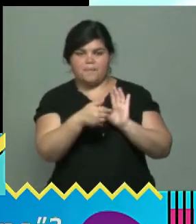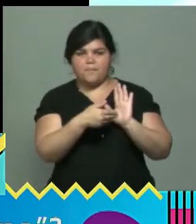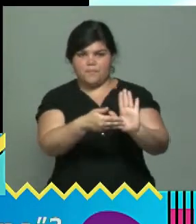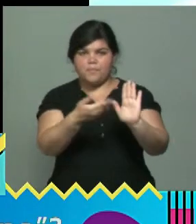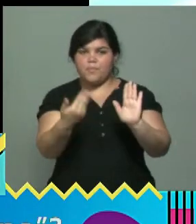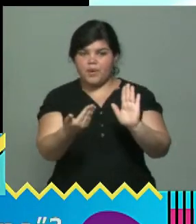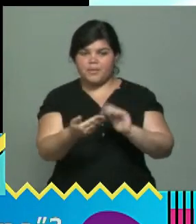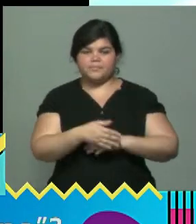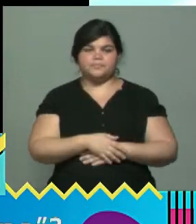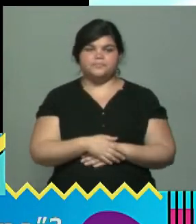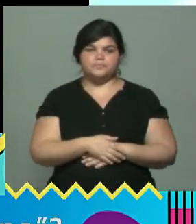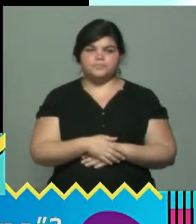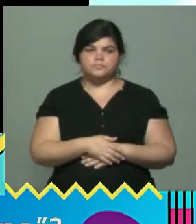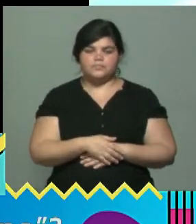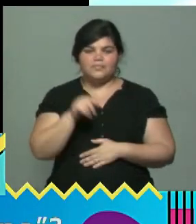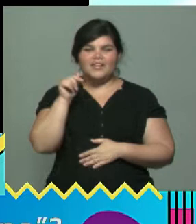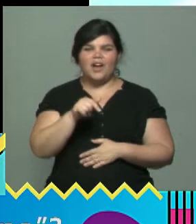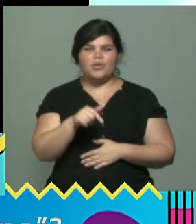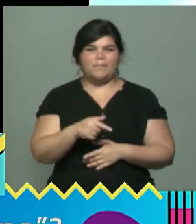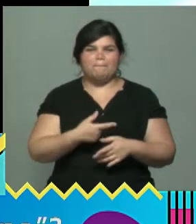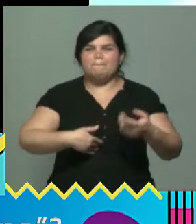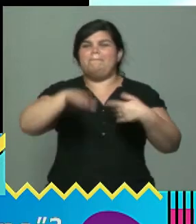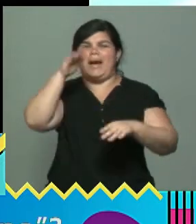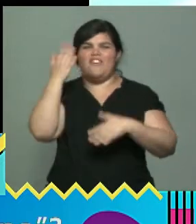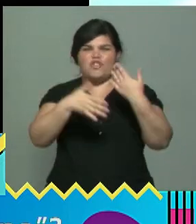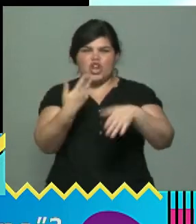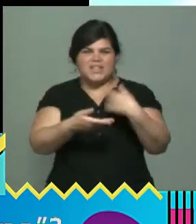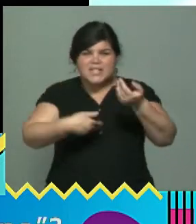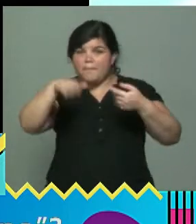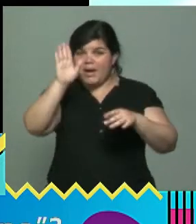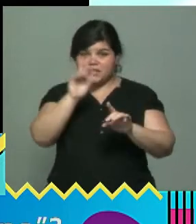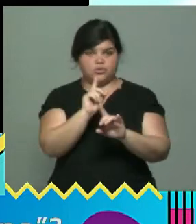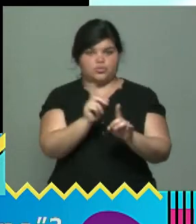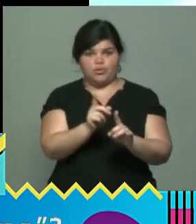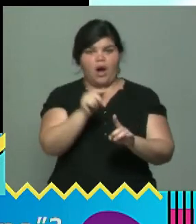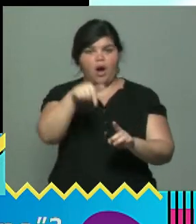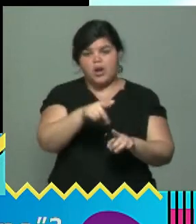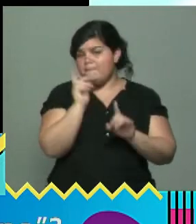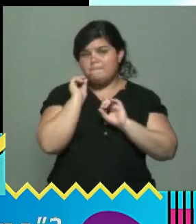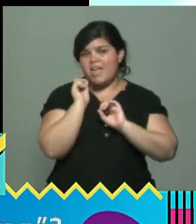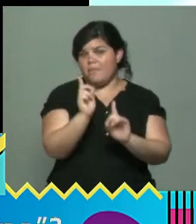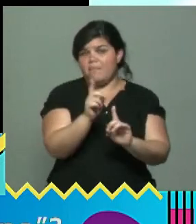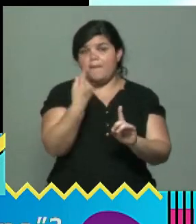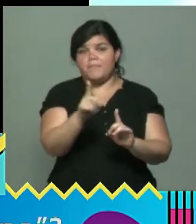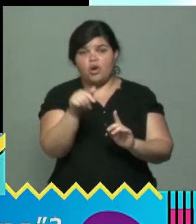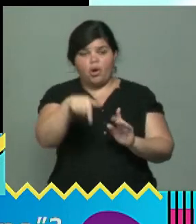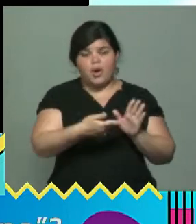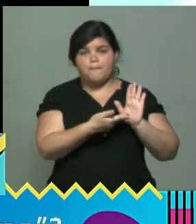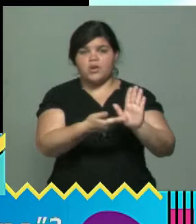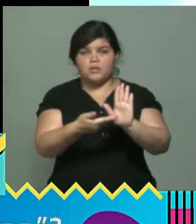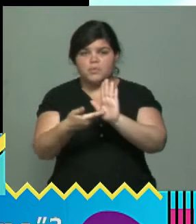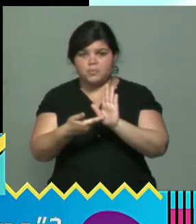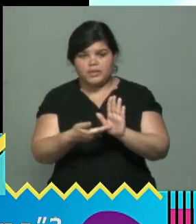más visibilización de la situación, por suerte. Y más porque conciencia. En la medida en que se visibiliza y que haya más conciencia, se